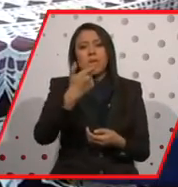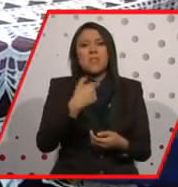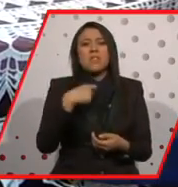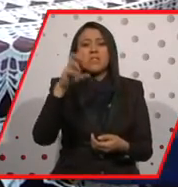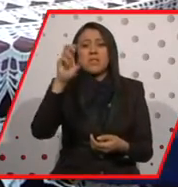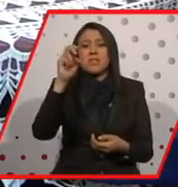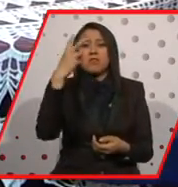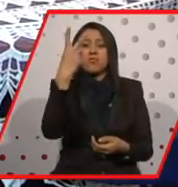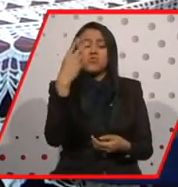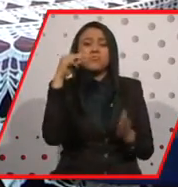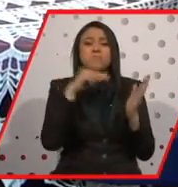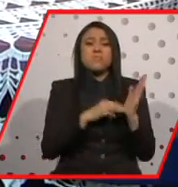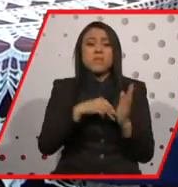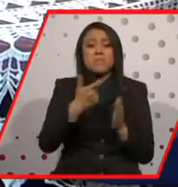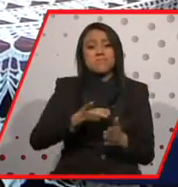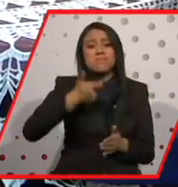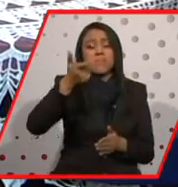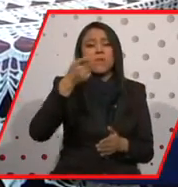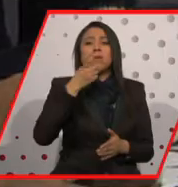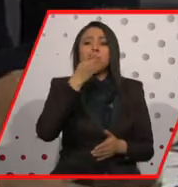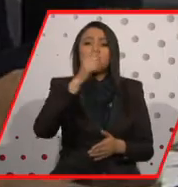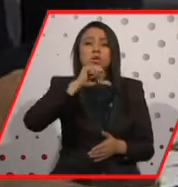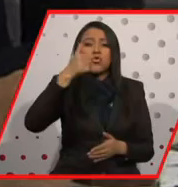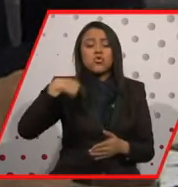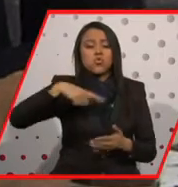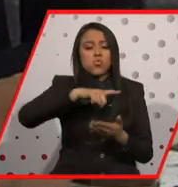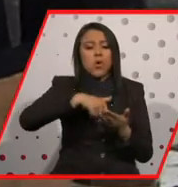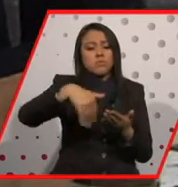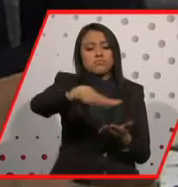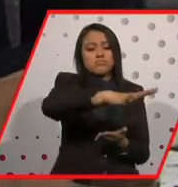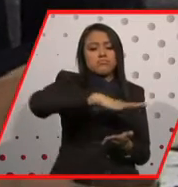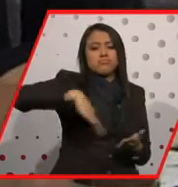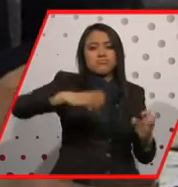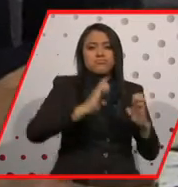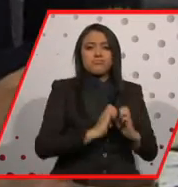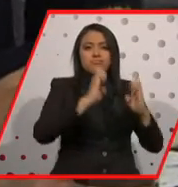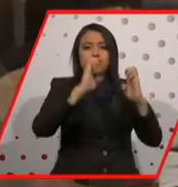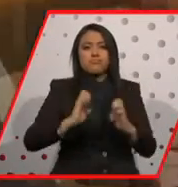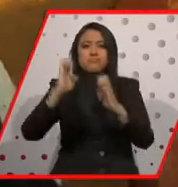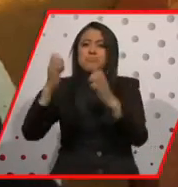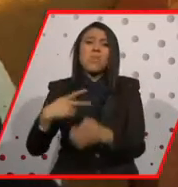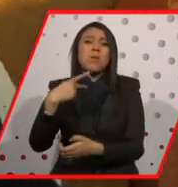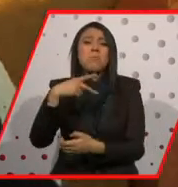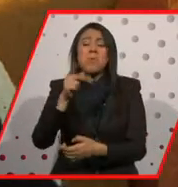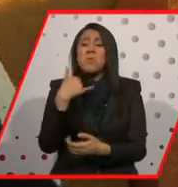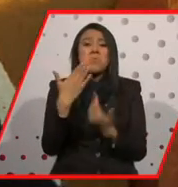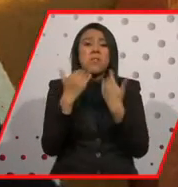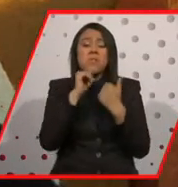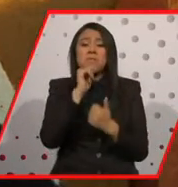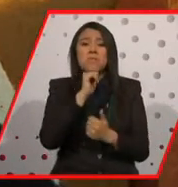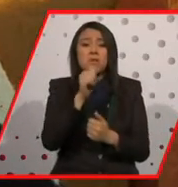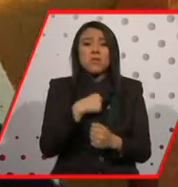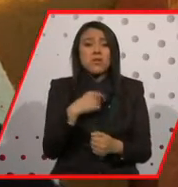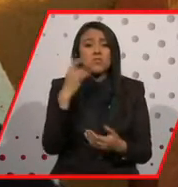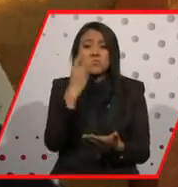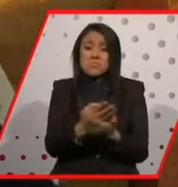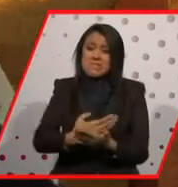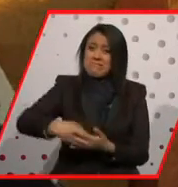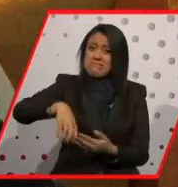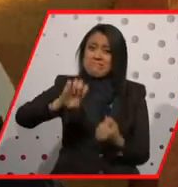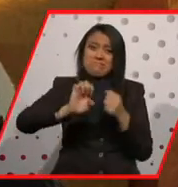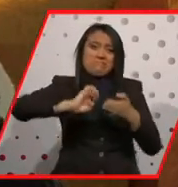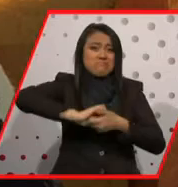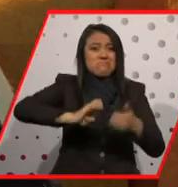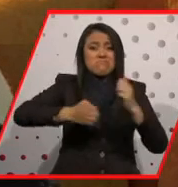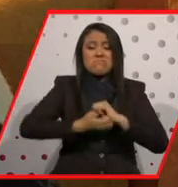Le ha ofrecido darle otros inmuebles en distintas zonas de la Ciudad de México, pero ha sido un engaño. Que me entregue mi casa, estoy pagando mucha